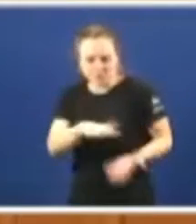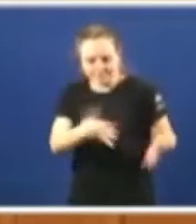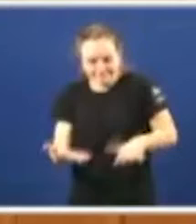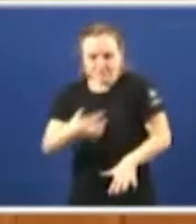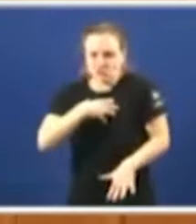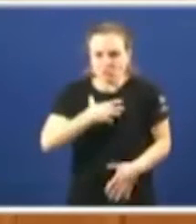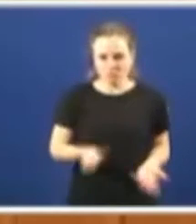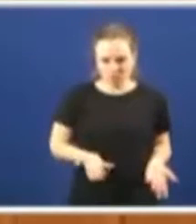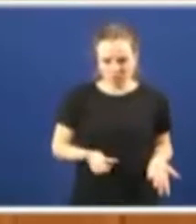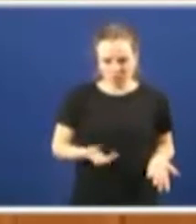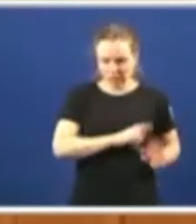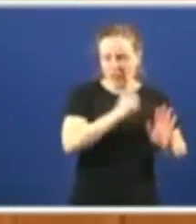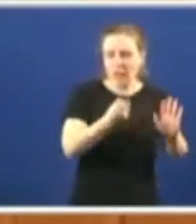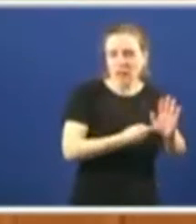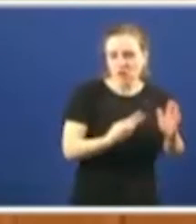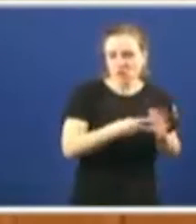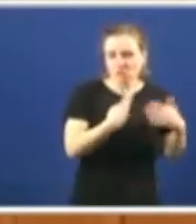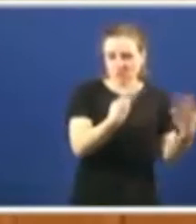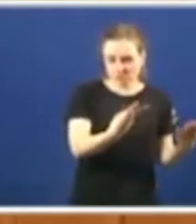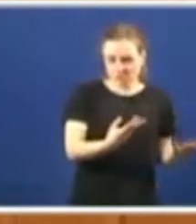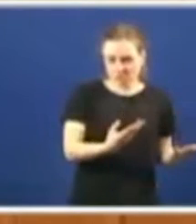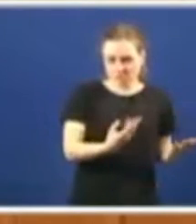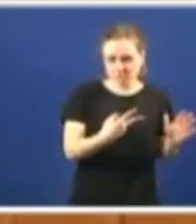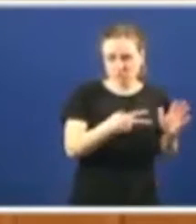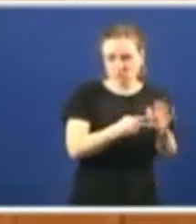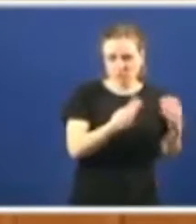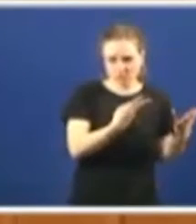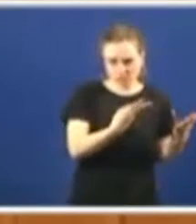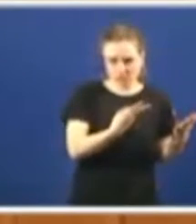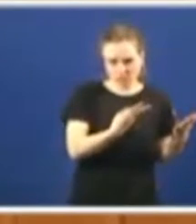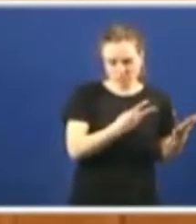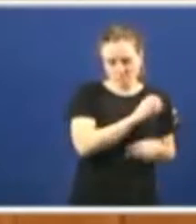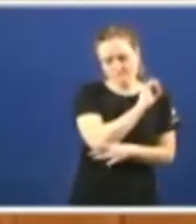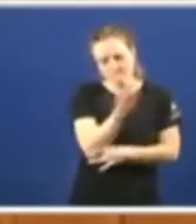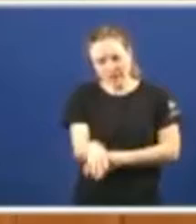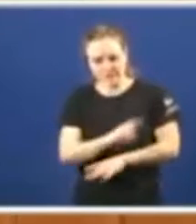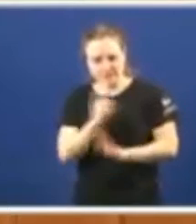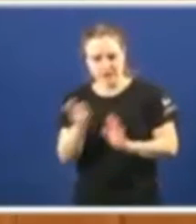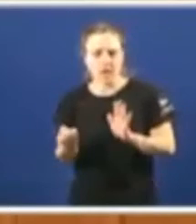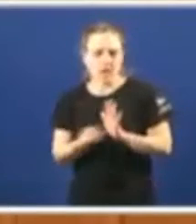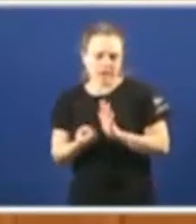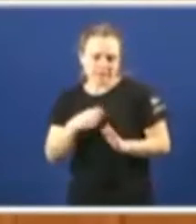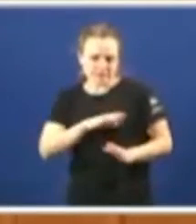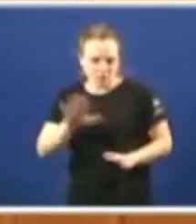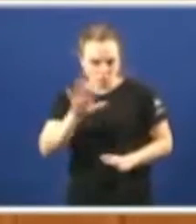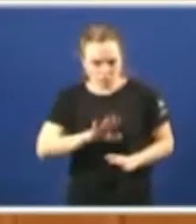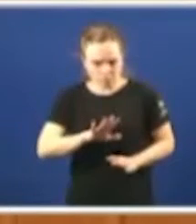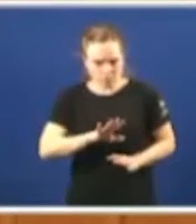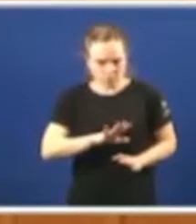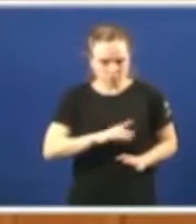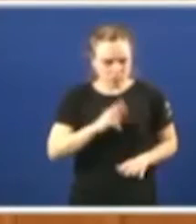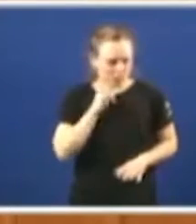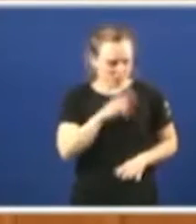como queda a lei, que é unha lei a de 2007 que está bastante máis avanzada que a lei orgánica do Estado, e logo vemos as dificultades que temos